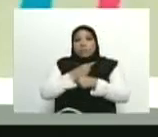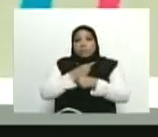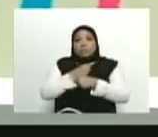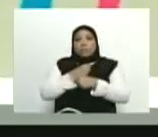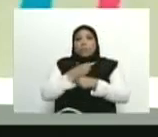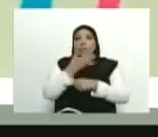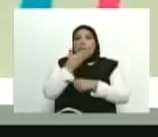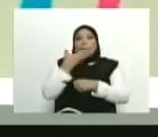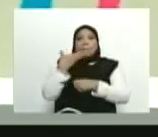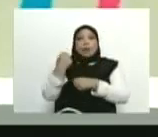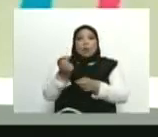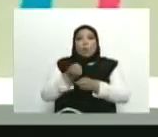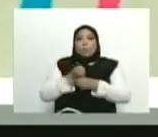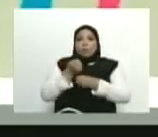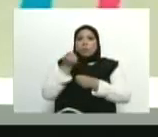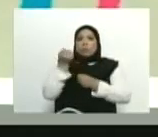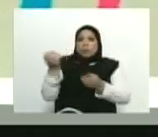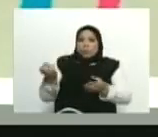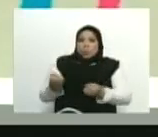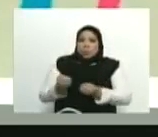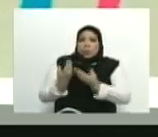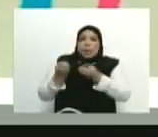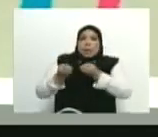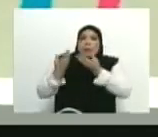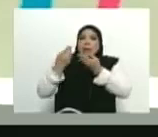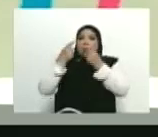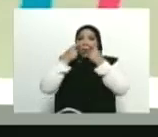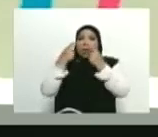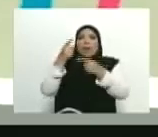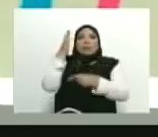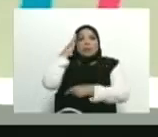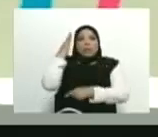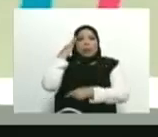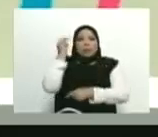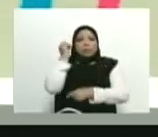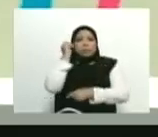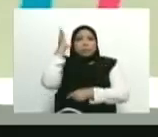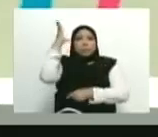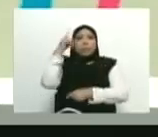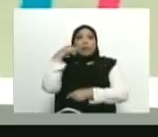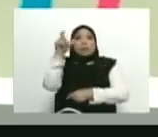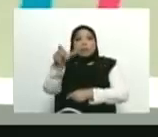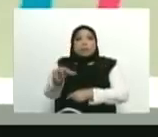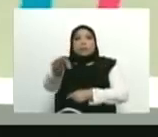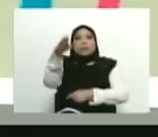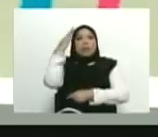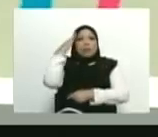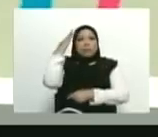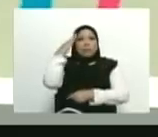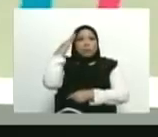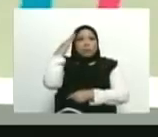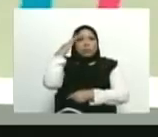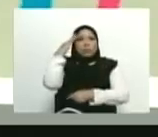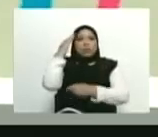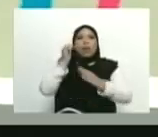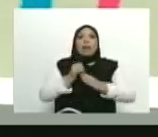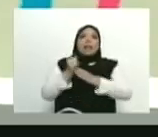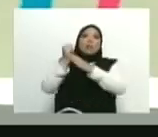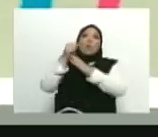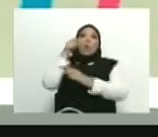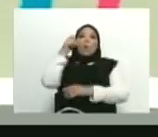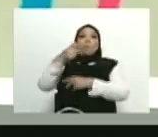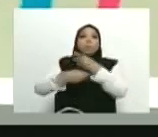como uno de sus inspiraciones más grandes. Y sabemos que Gamal Abdel Nasser, bueno, lideró una